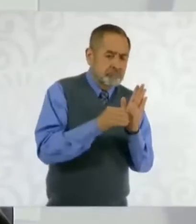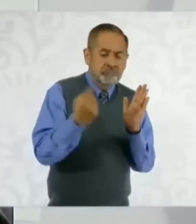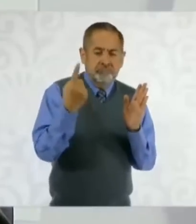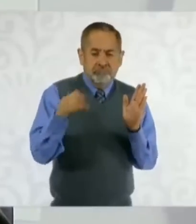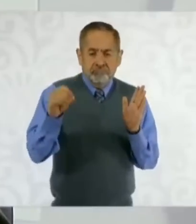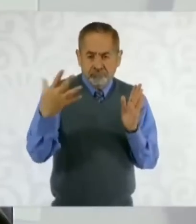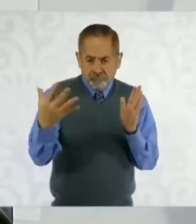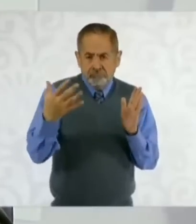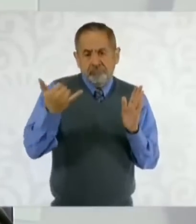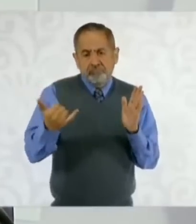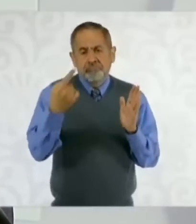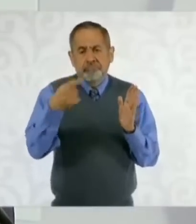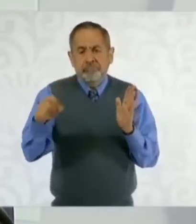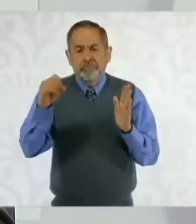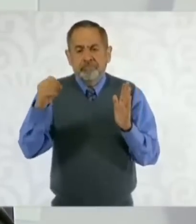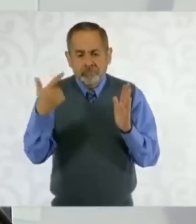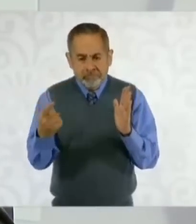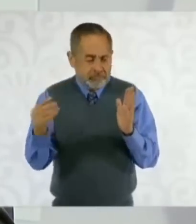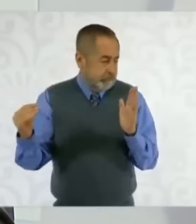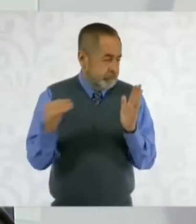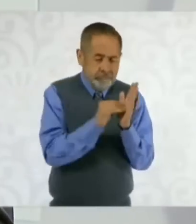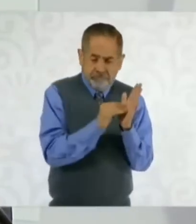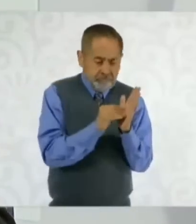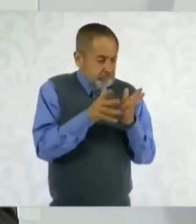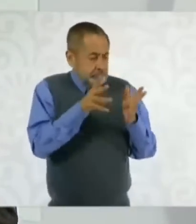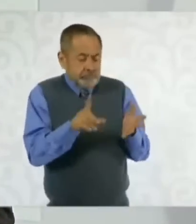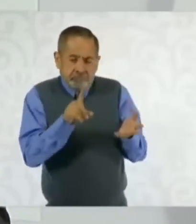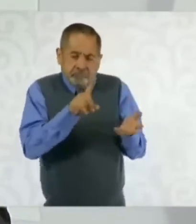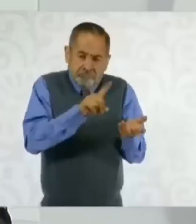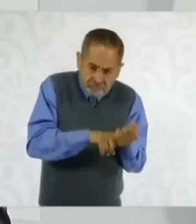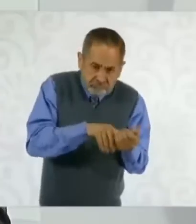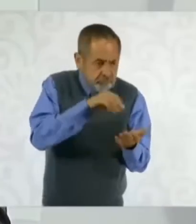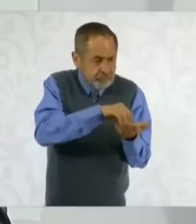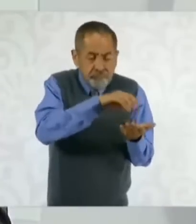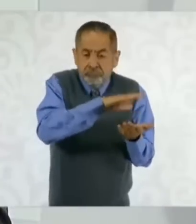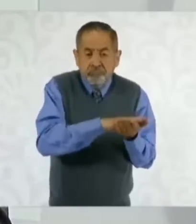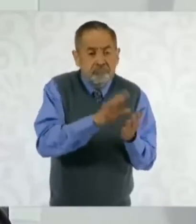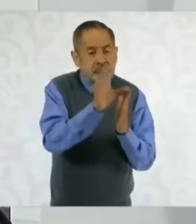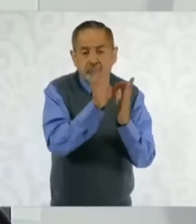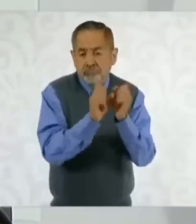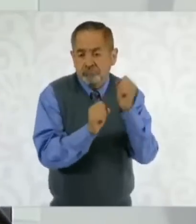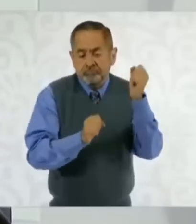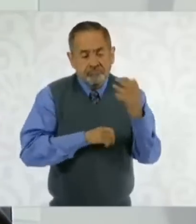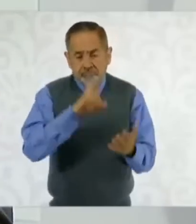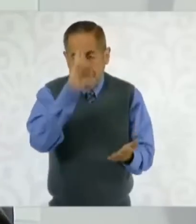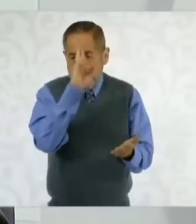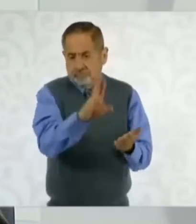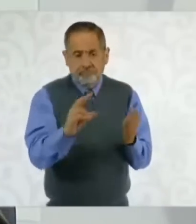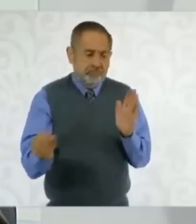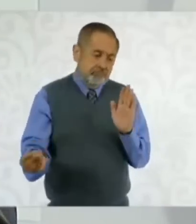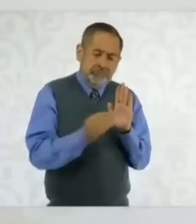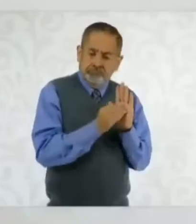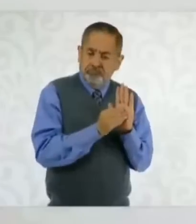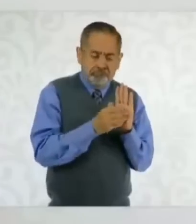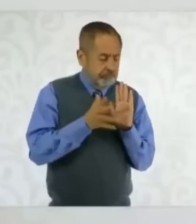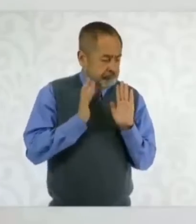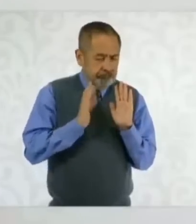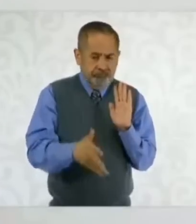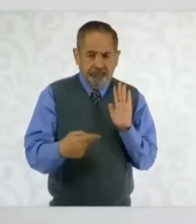107 constitucionales serán parte inseparable de la Constitución, serán texto